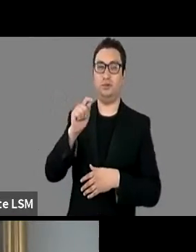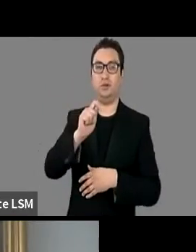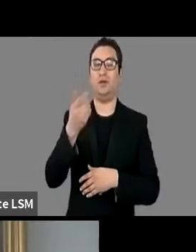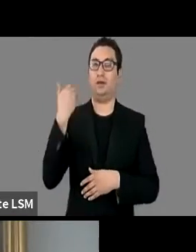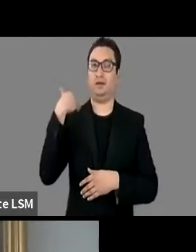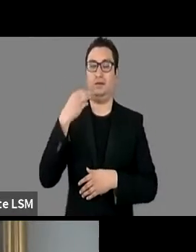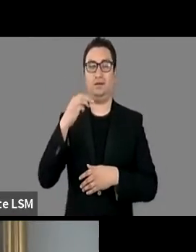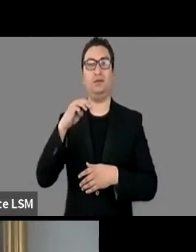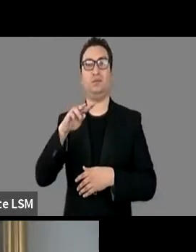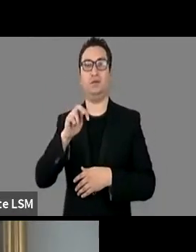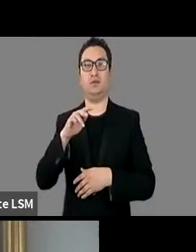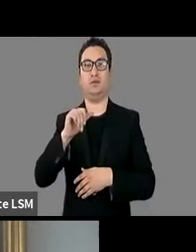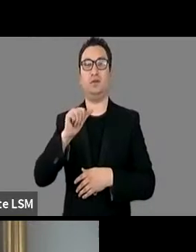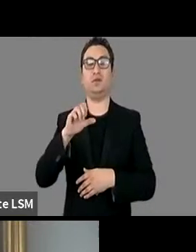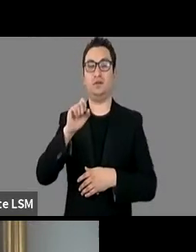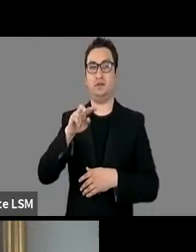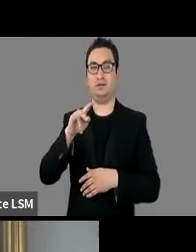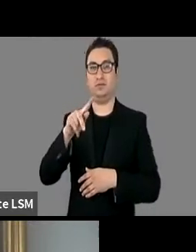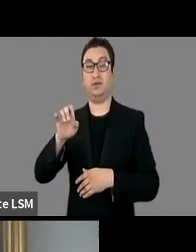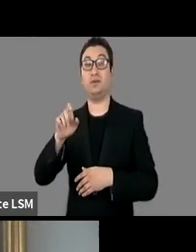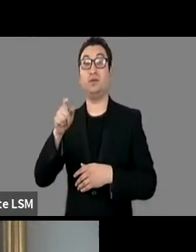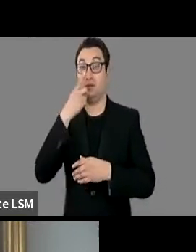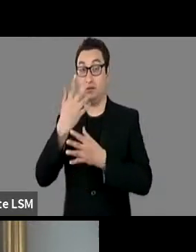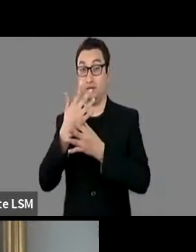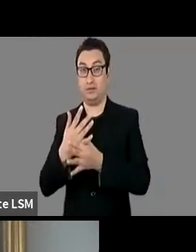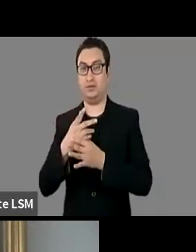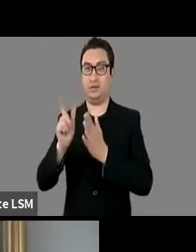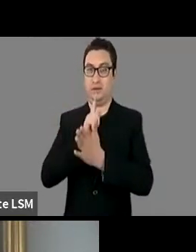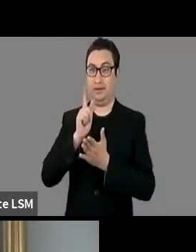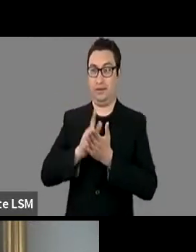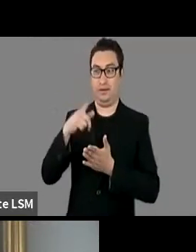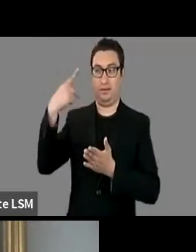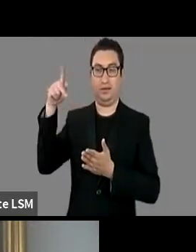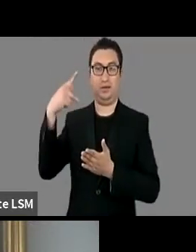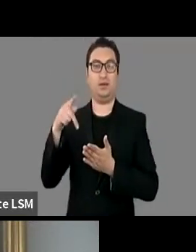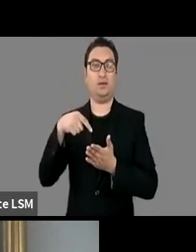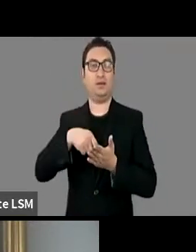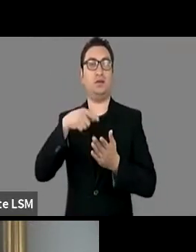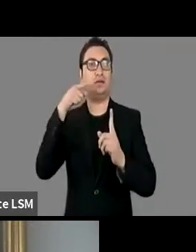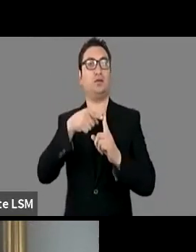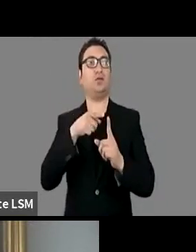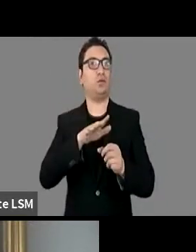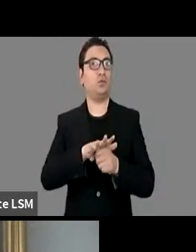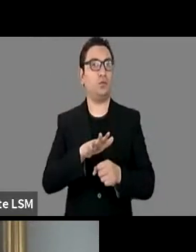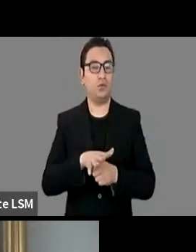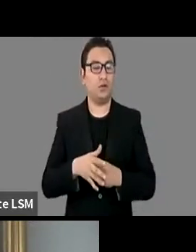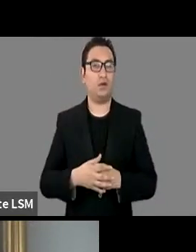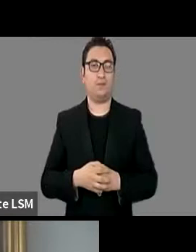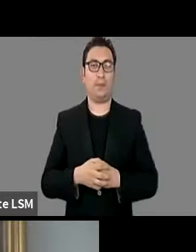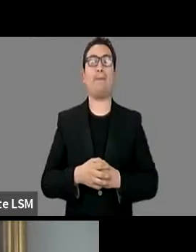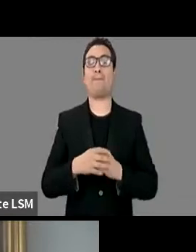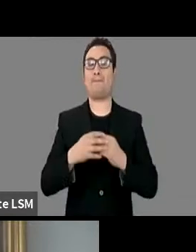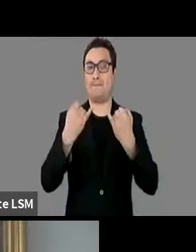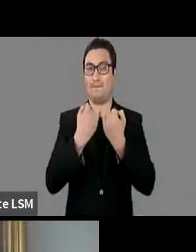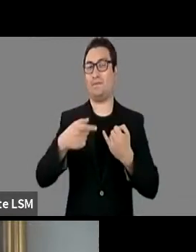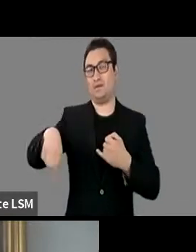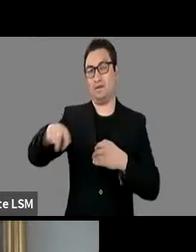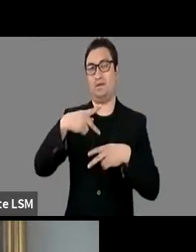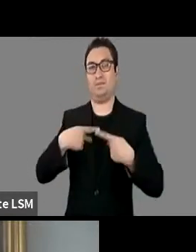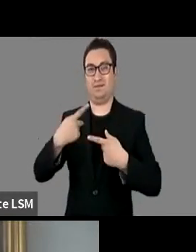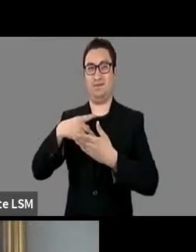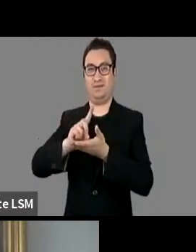Sirven. Esta ley tiene como principal objetivo precisamente la inclusión de todas las personas